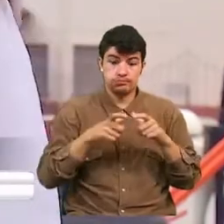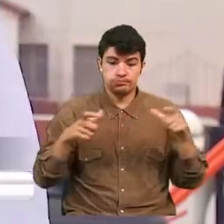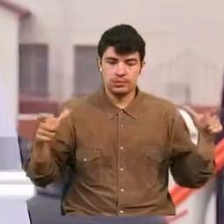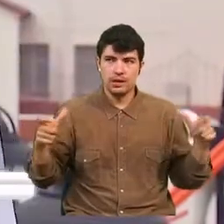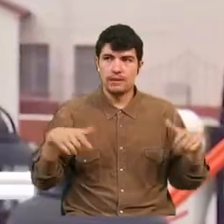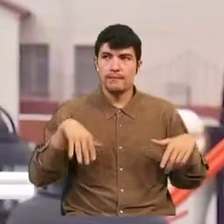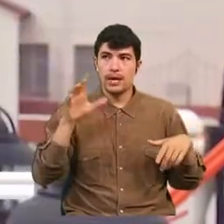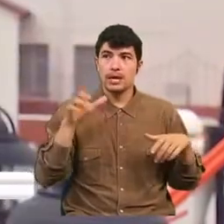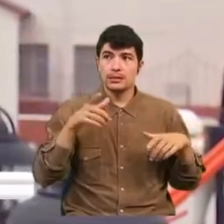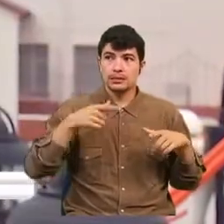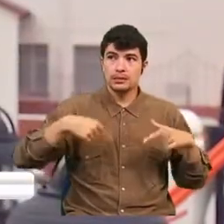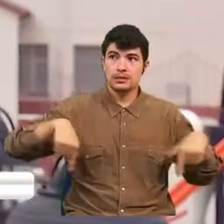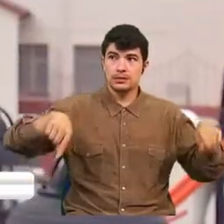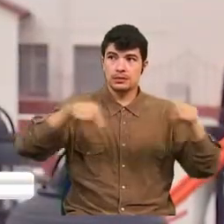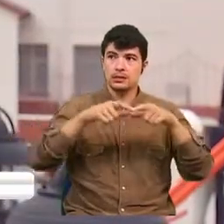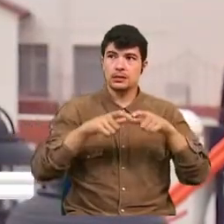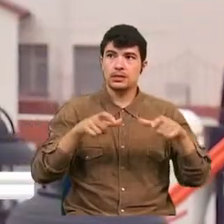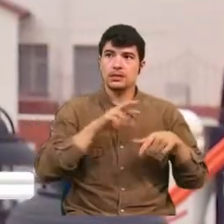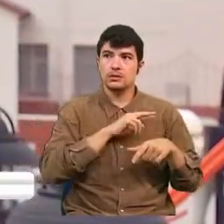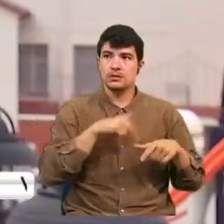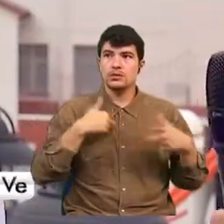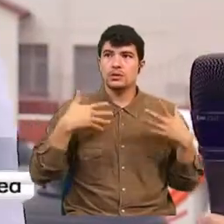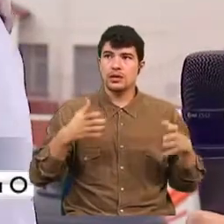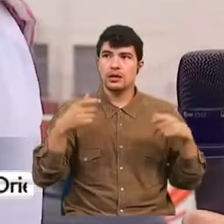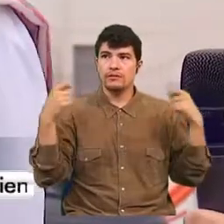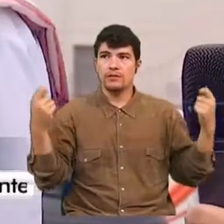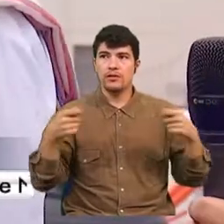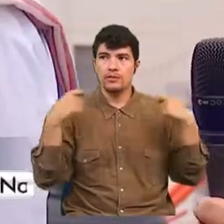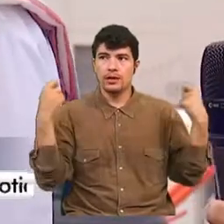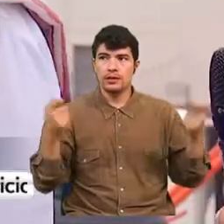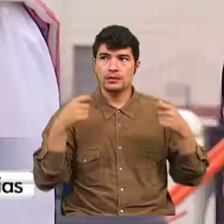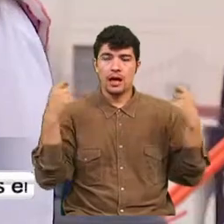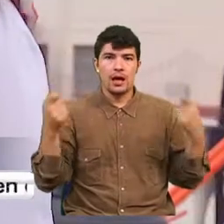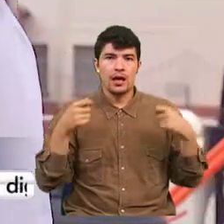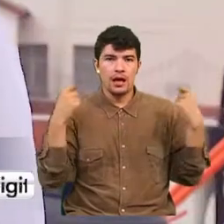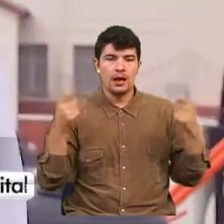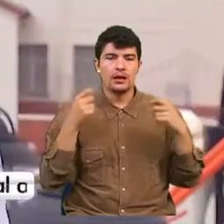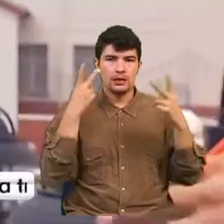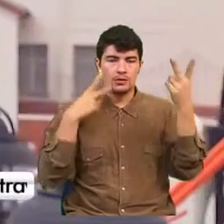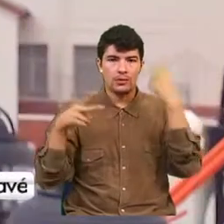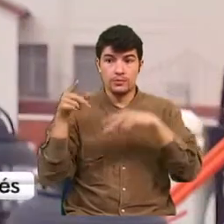que la Plaza de Bolívar. Y lo que queremos es fomentar el turismo. El señor gobernador nos cumplió